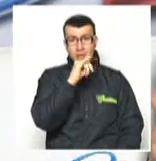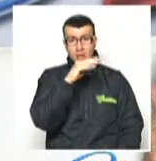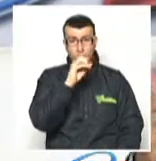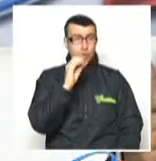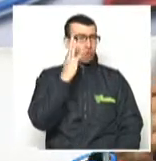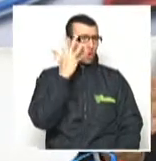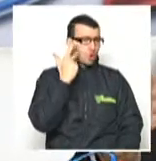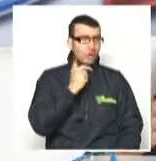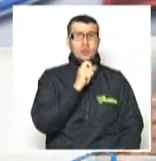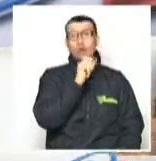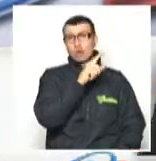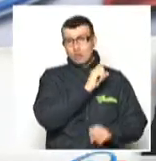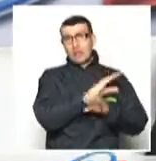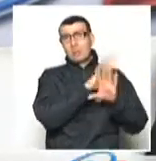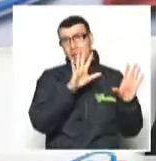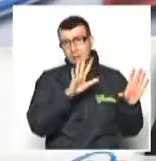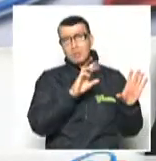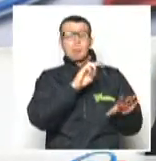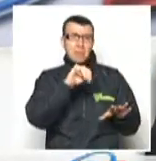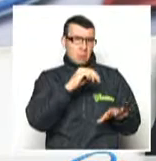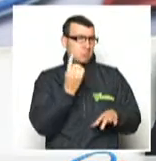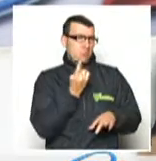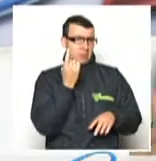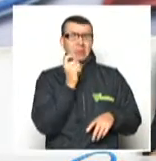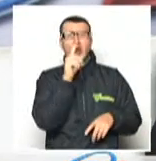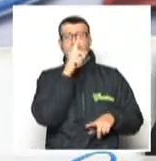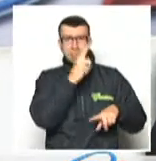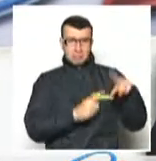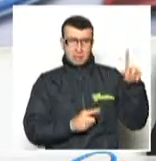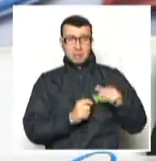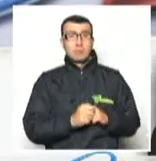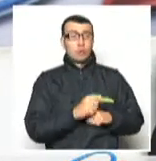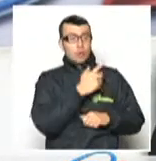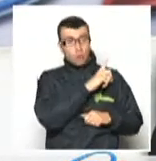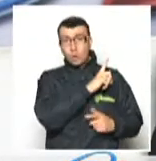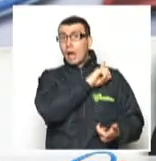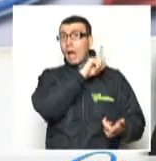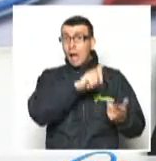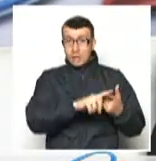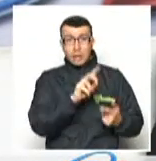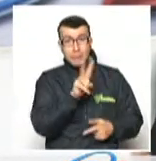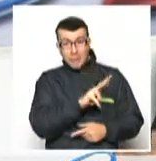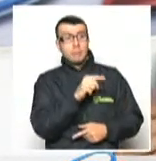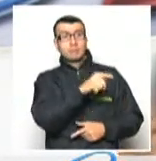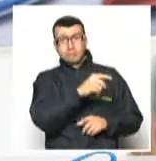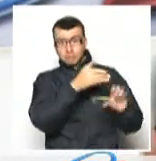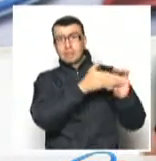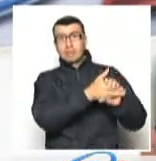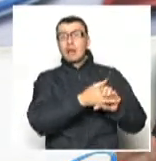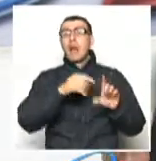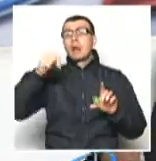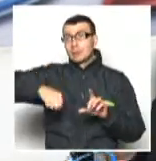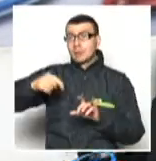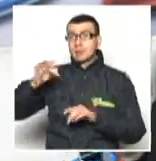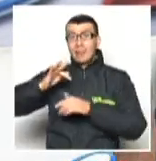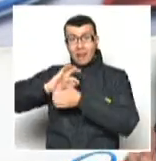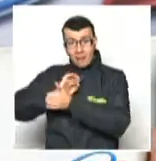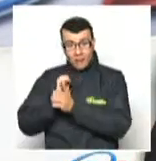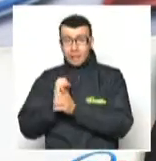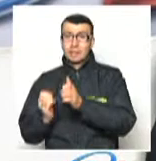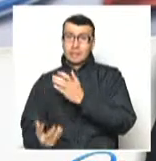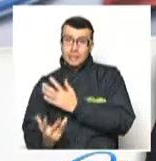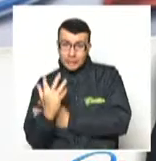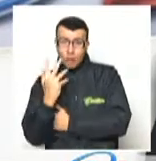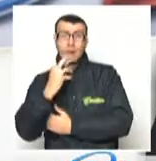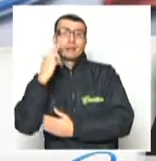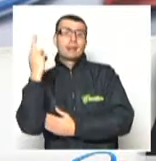mañana, los miércoles es a las 11 y media, de lunes a viernes estamos en Telepacífico y en Telecafé nos ven a las 5